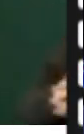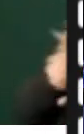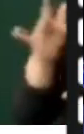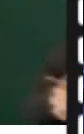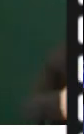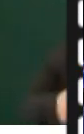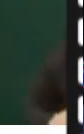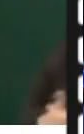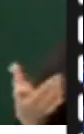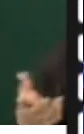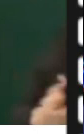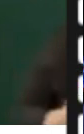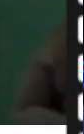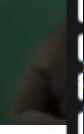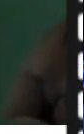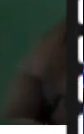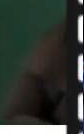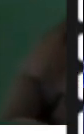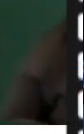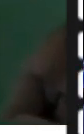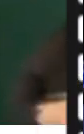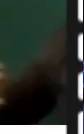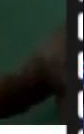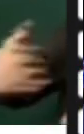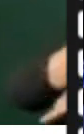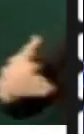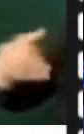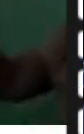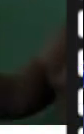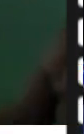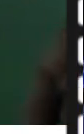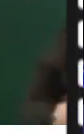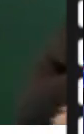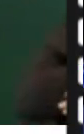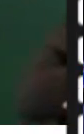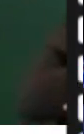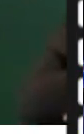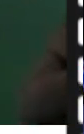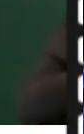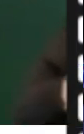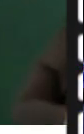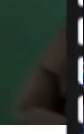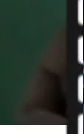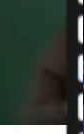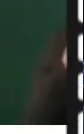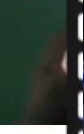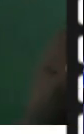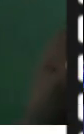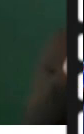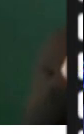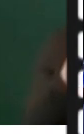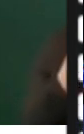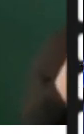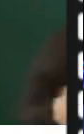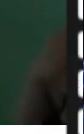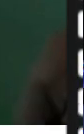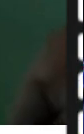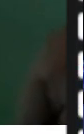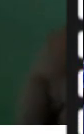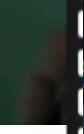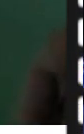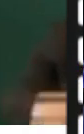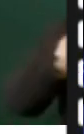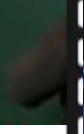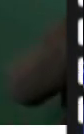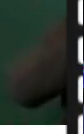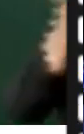grandes pasiones, ¿no? El pueblo y mi familia. Y agrego una más que tiene que